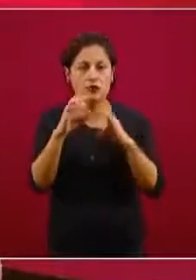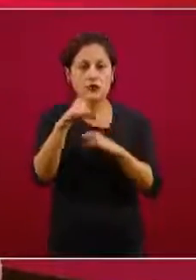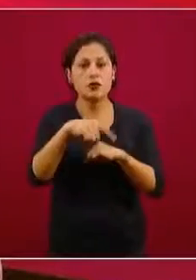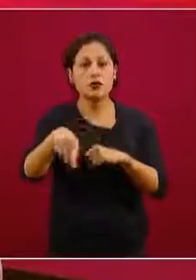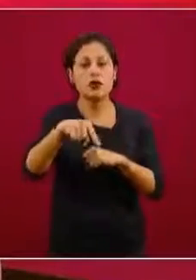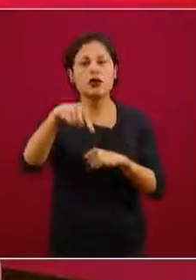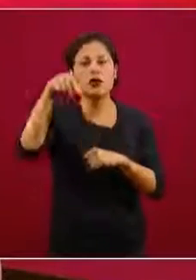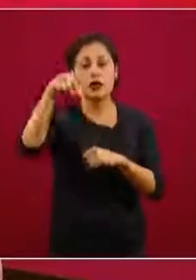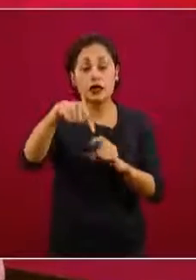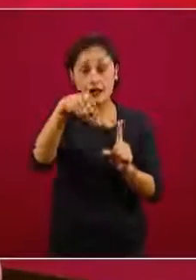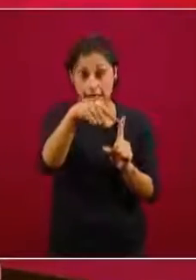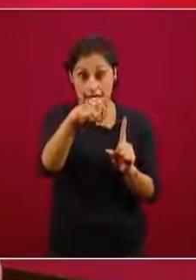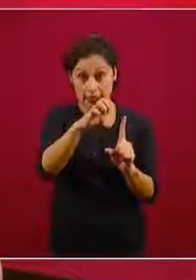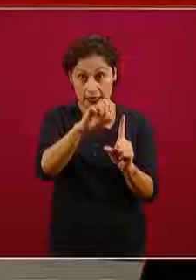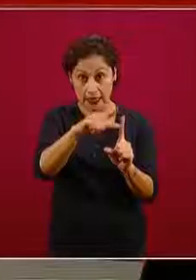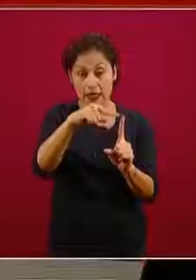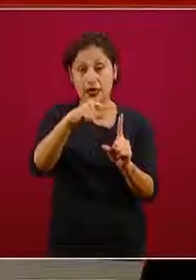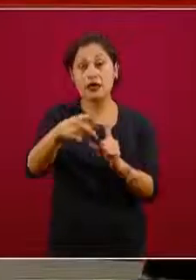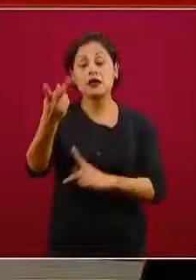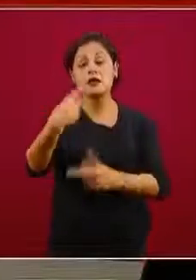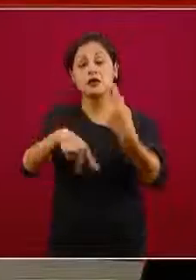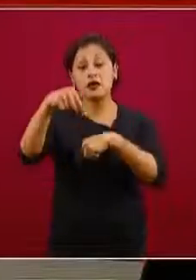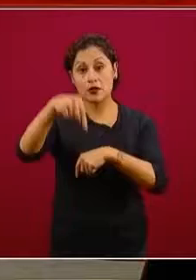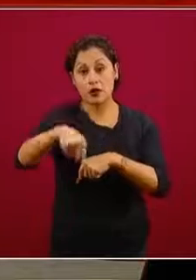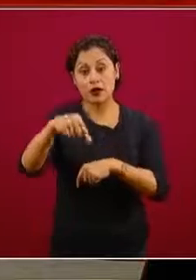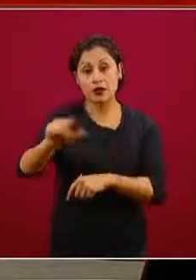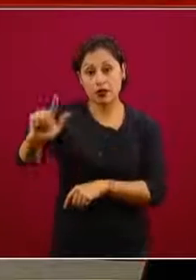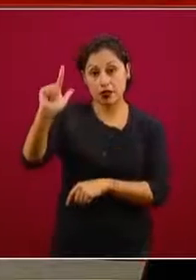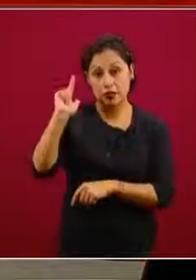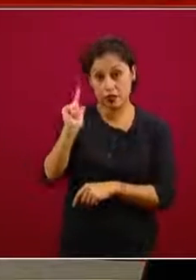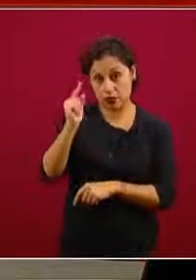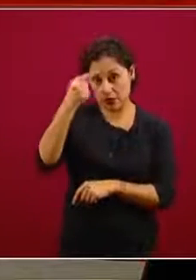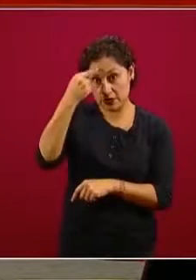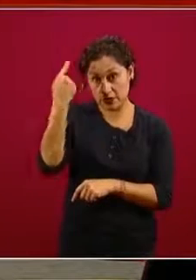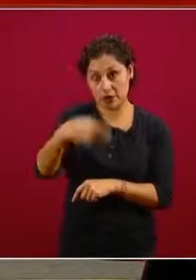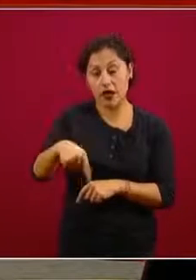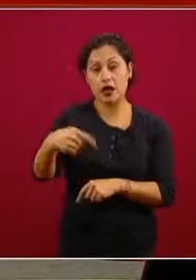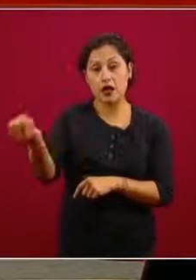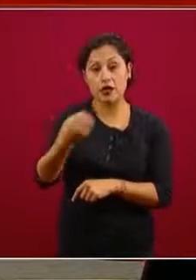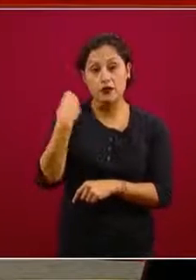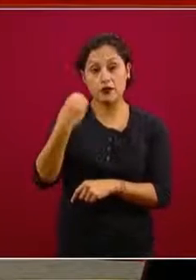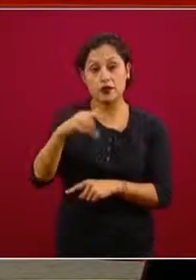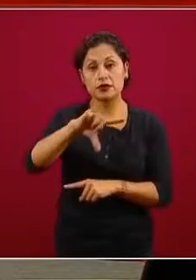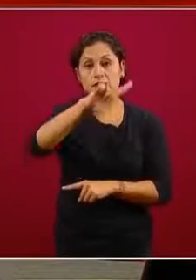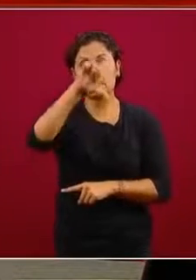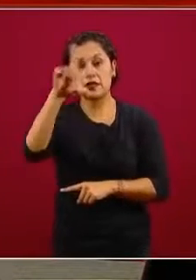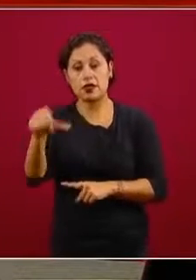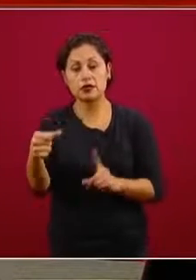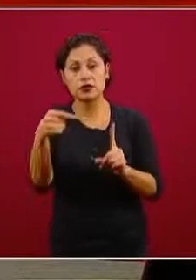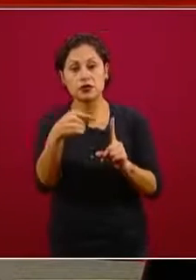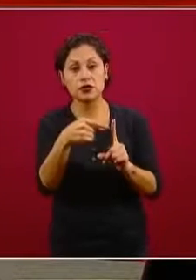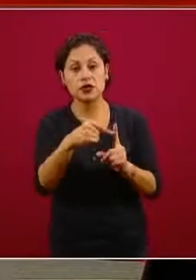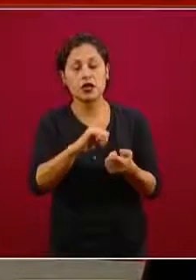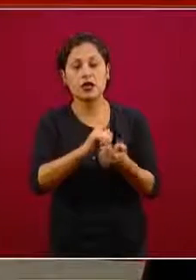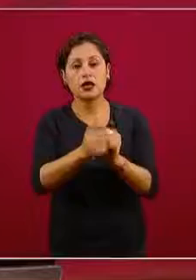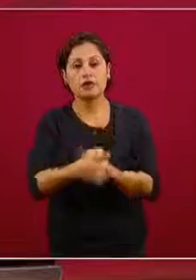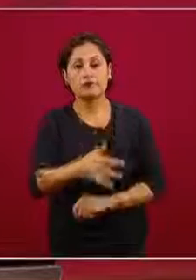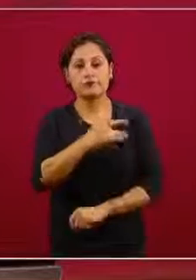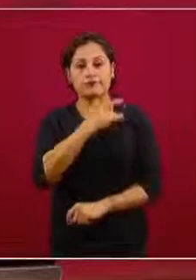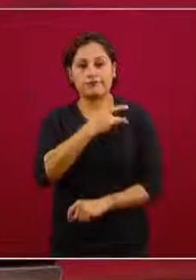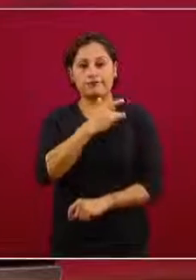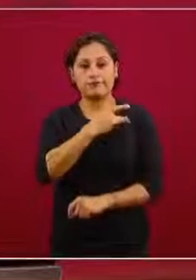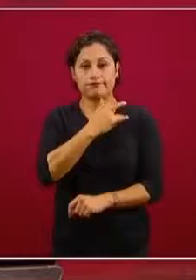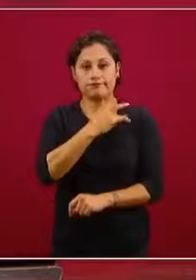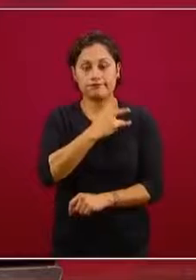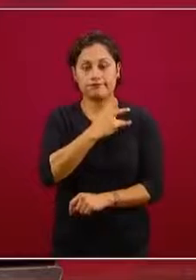conferencia de prensa el lunes y posteriormente desarrolló síntomas. Los síntomas